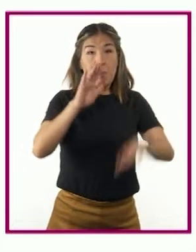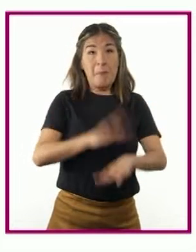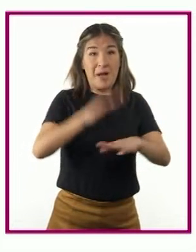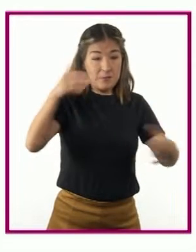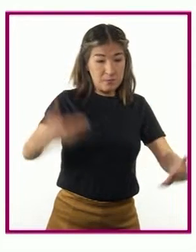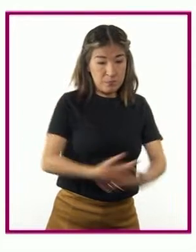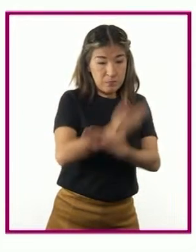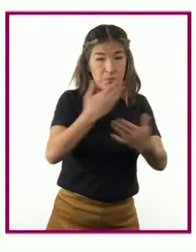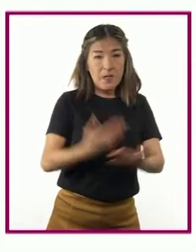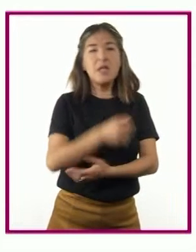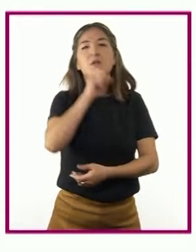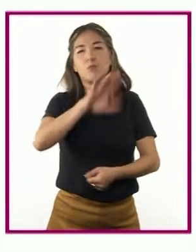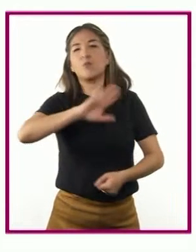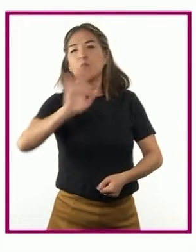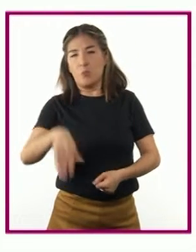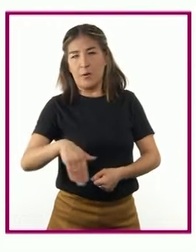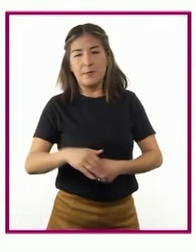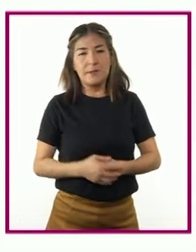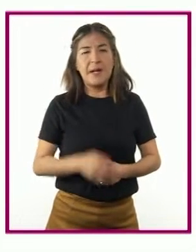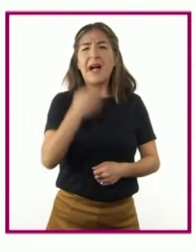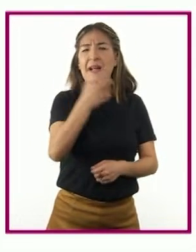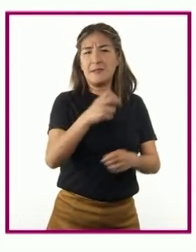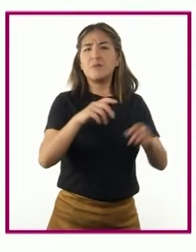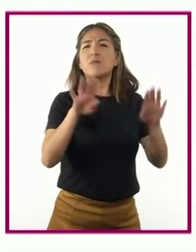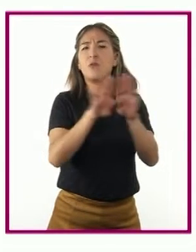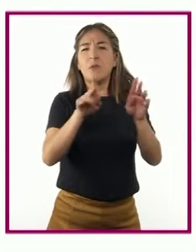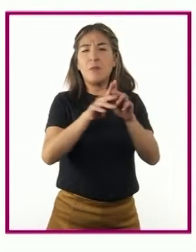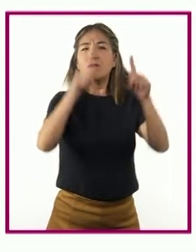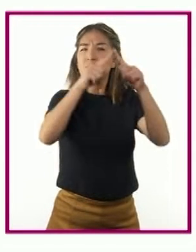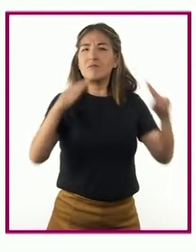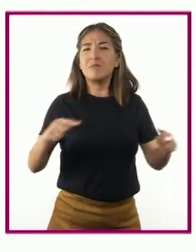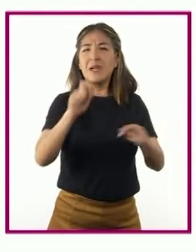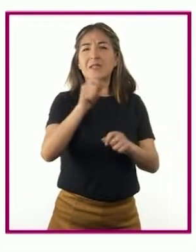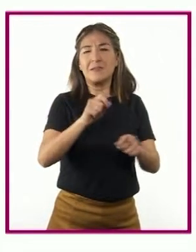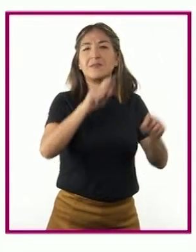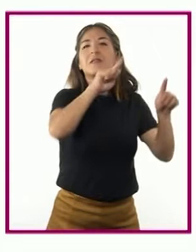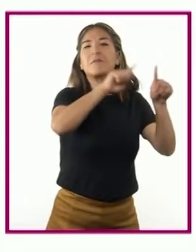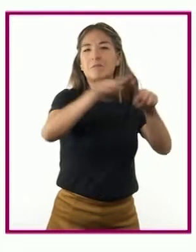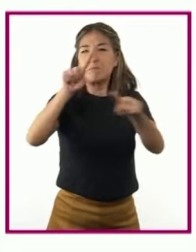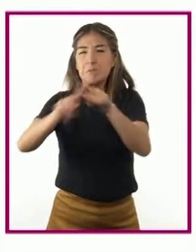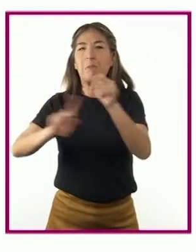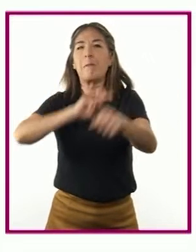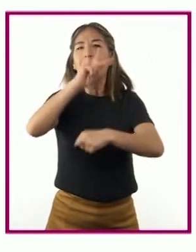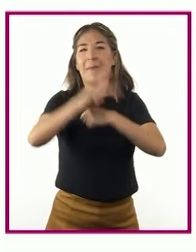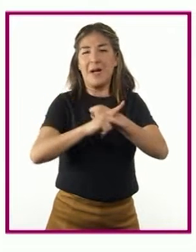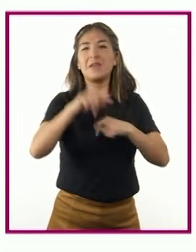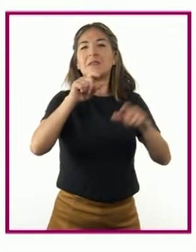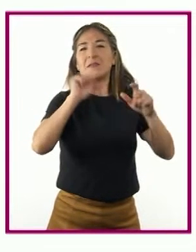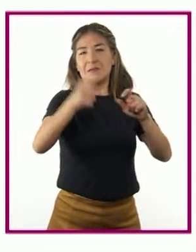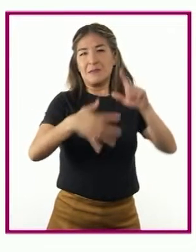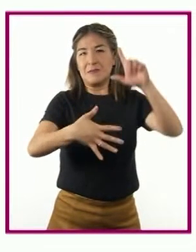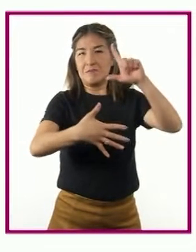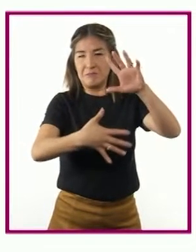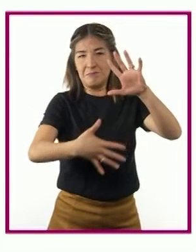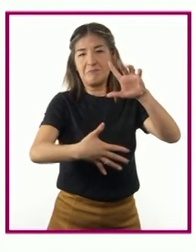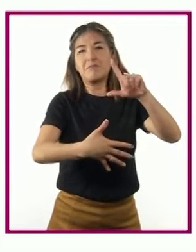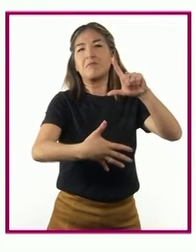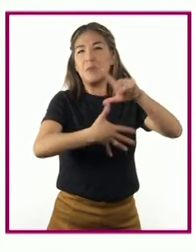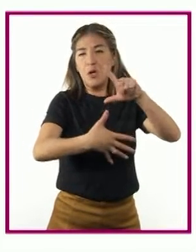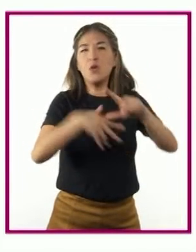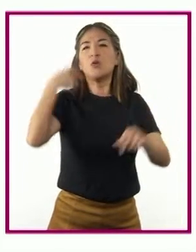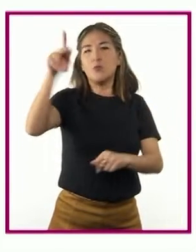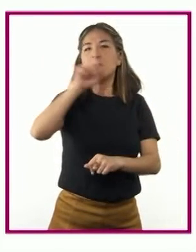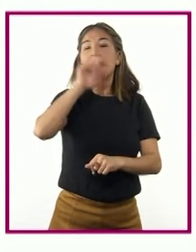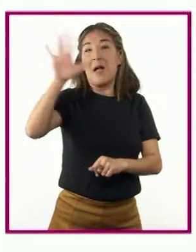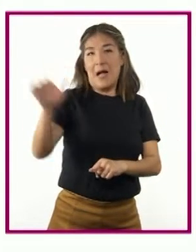y defunciones. Estas pirámides son distintivas de varios países de América y Asia que cuentan con un